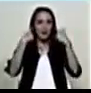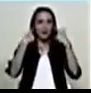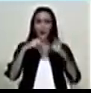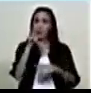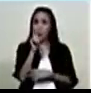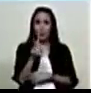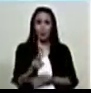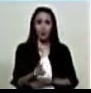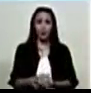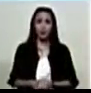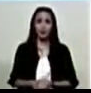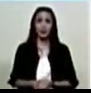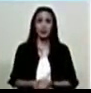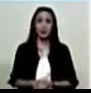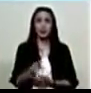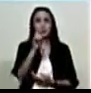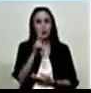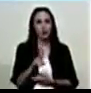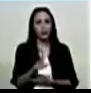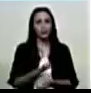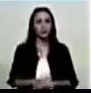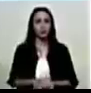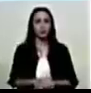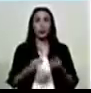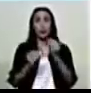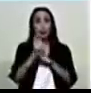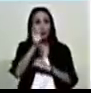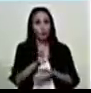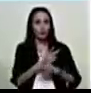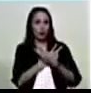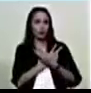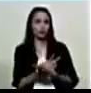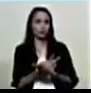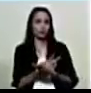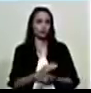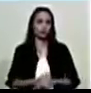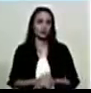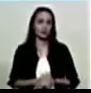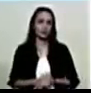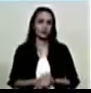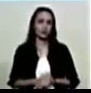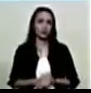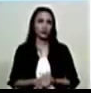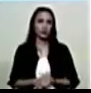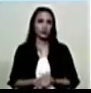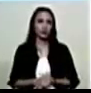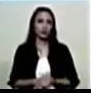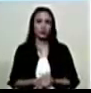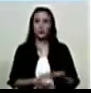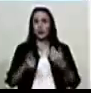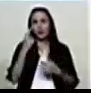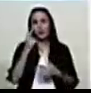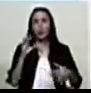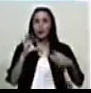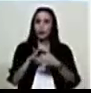floreciente todos los días. Venezuela es un país de gente muy valiente. Si tú combinas el patriotismo, la valentía, la